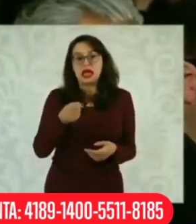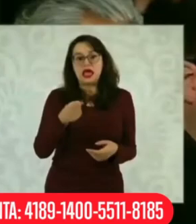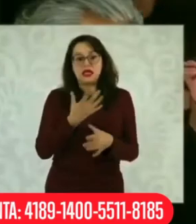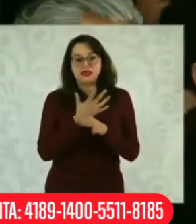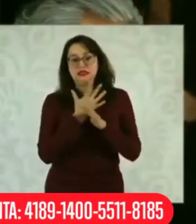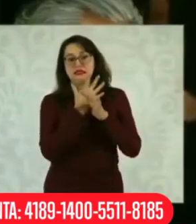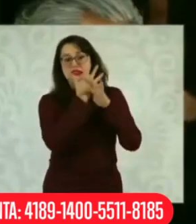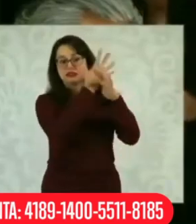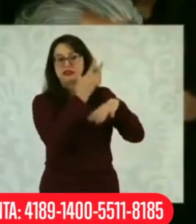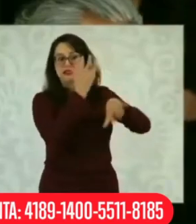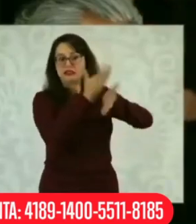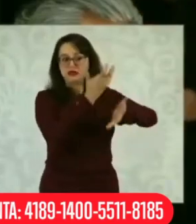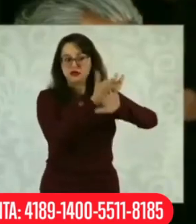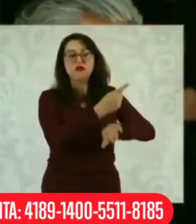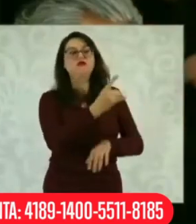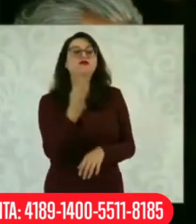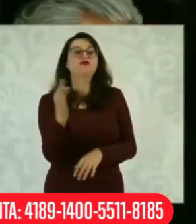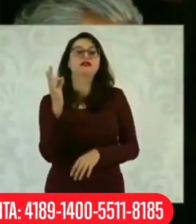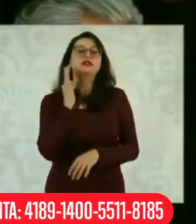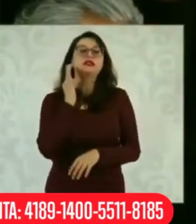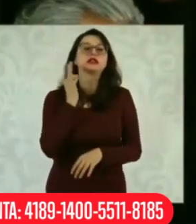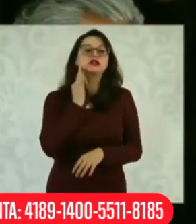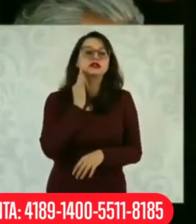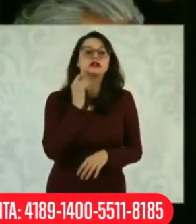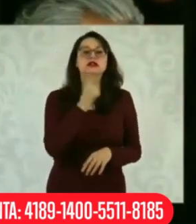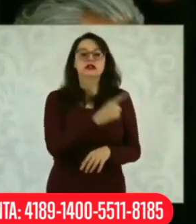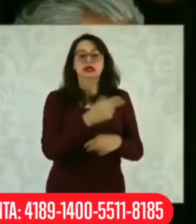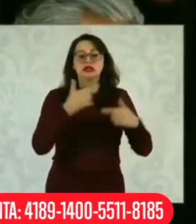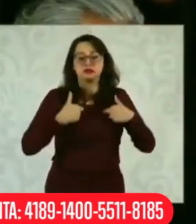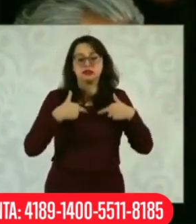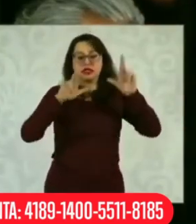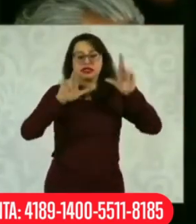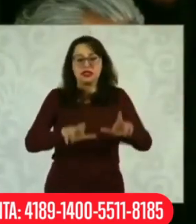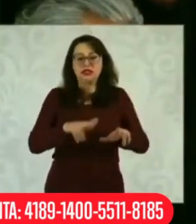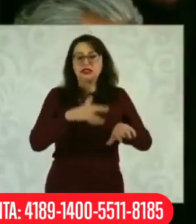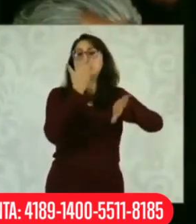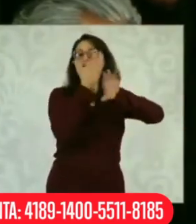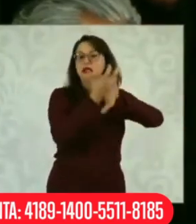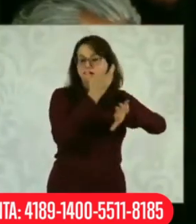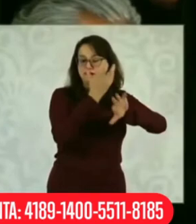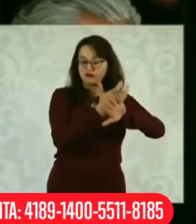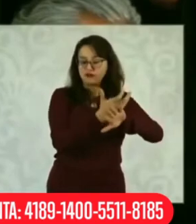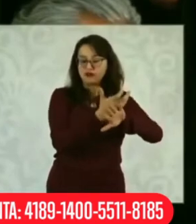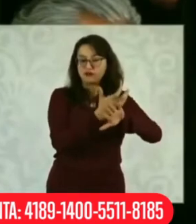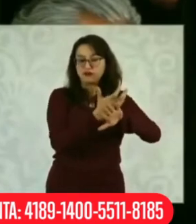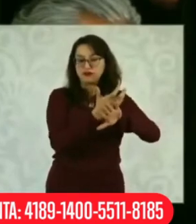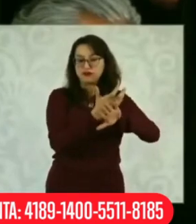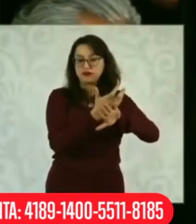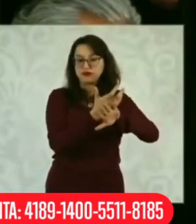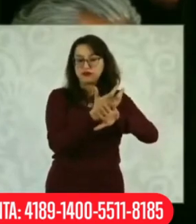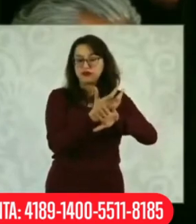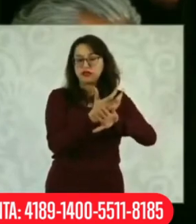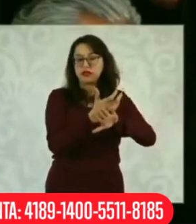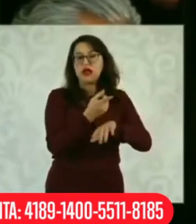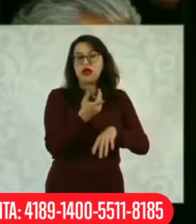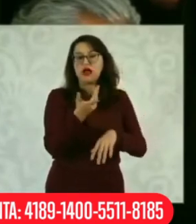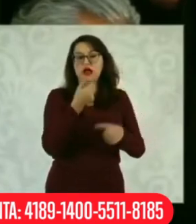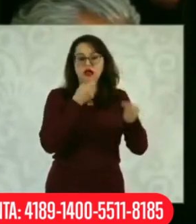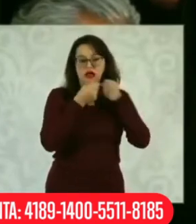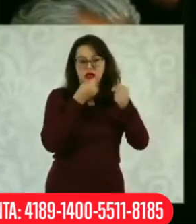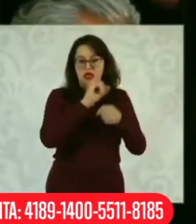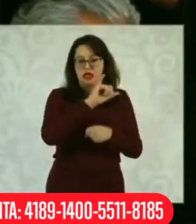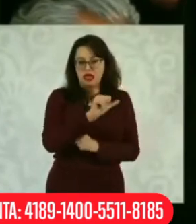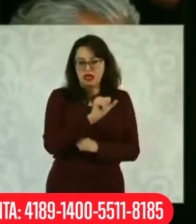federal Ducharme es que a nombre del gobierno de Estados Unidos, de acuerdo también con lo reporteado por nuestro compañero Jesús Esquivel, quien